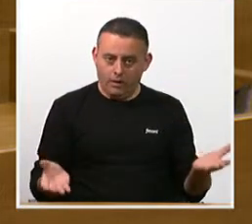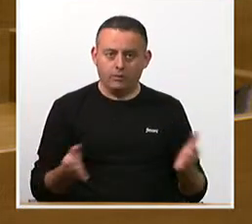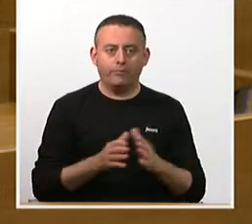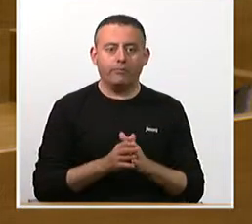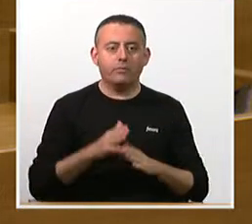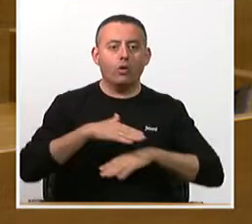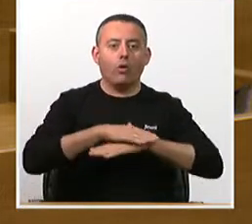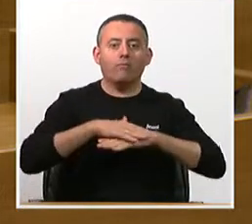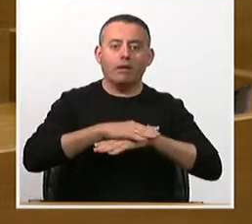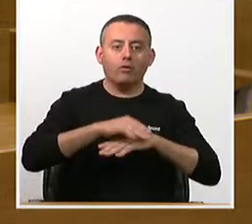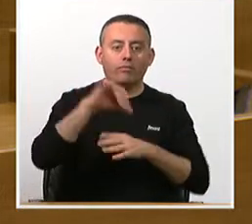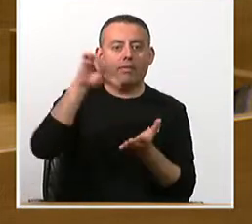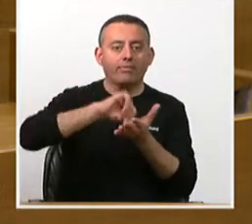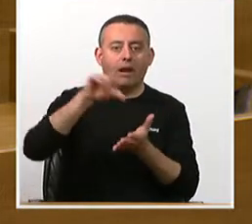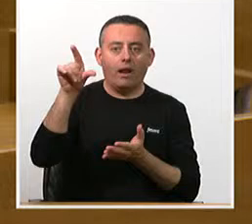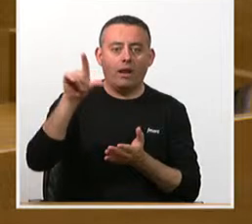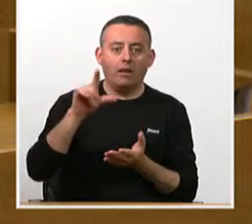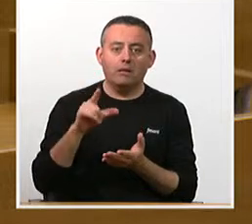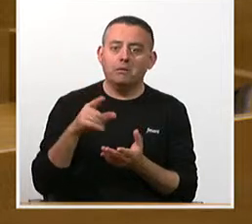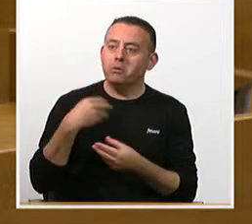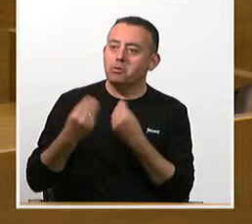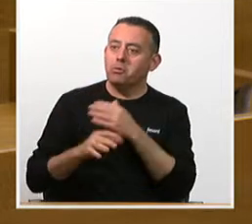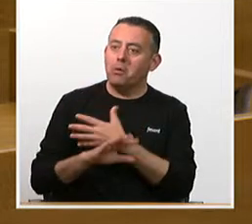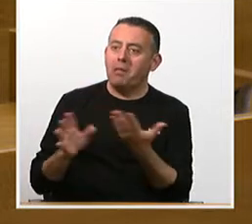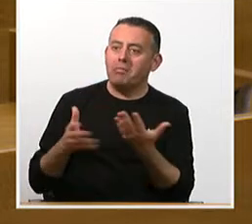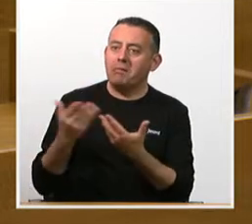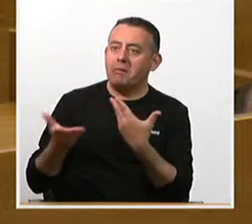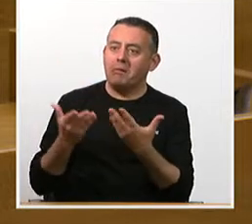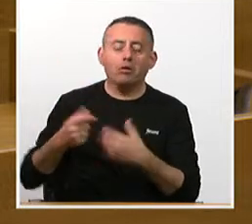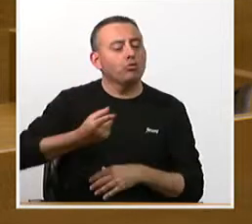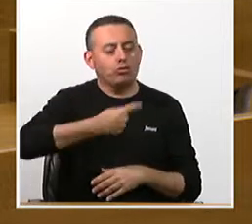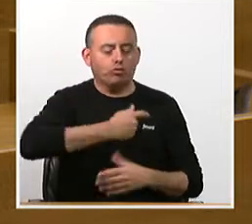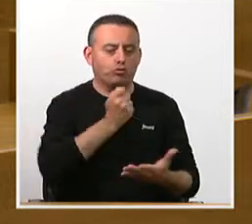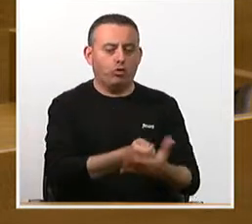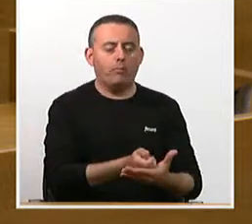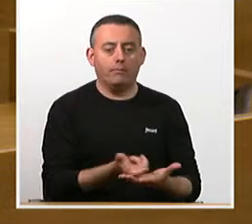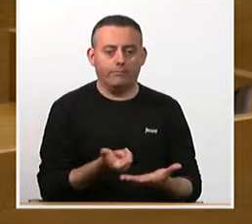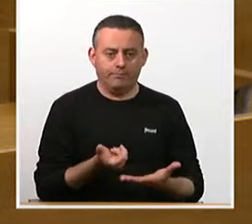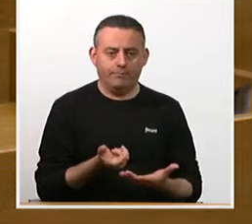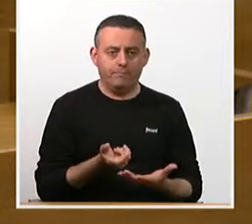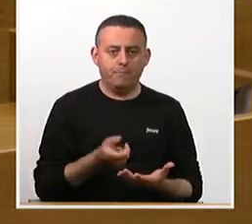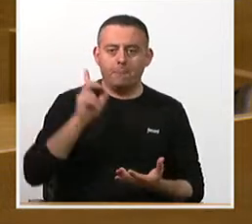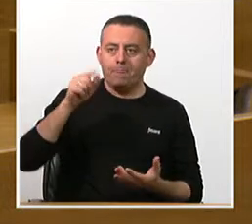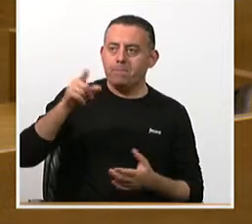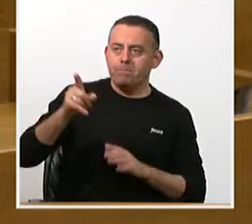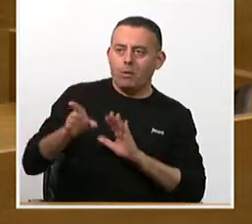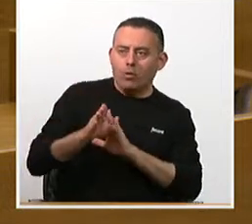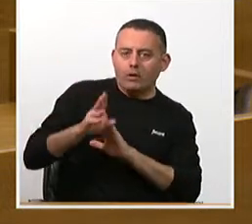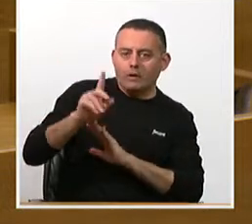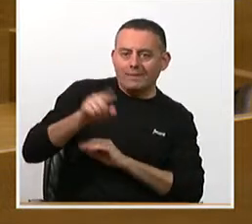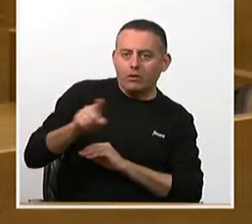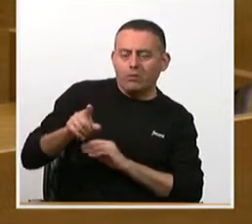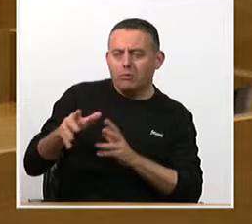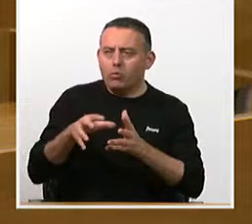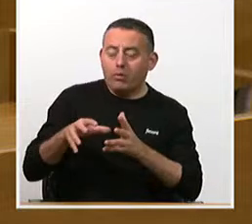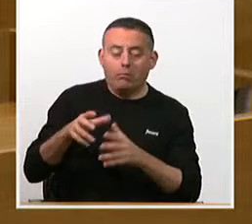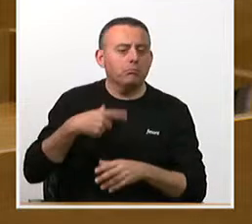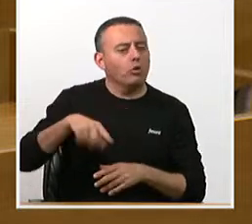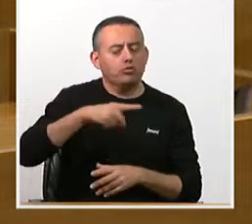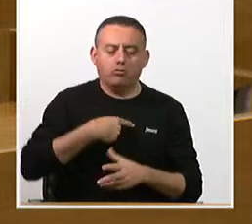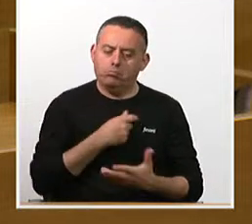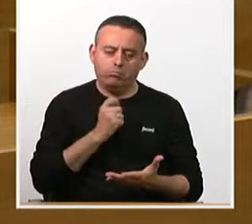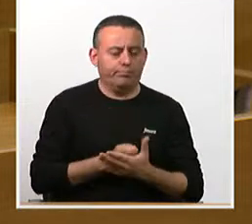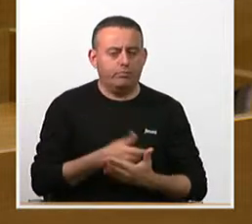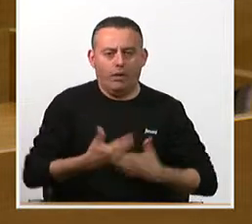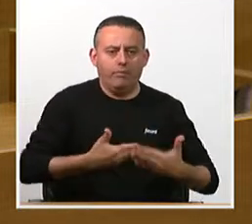gobierno central que ni tenía claro si las iba a mantener ni Cuáles iba a probar y yo creo que sigue creo no firmemente sigue